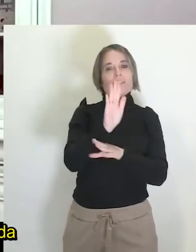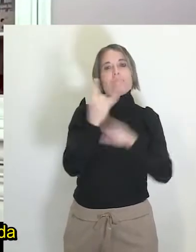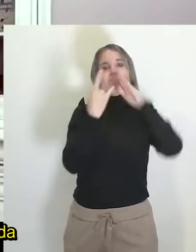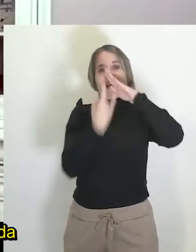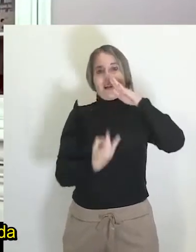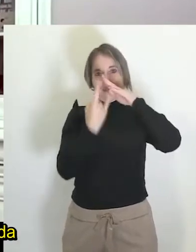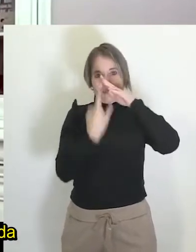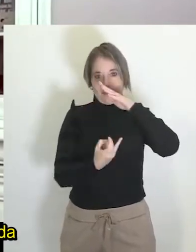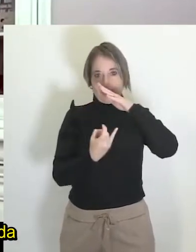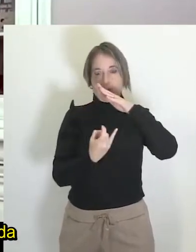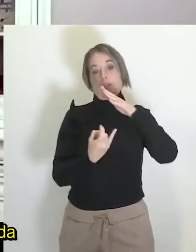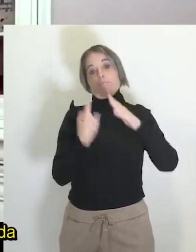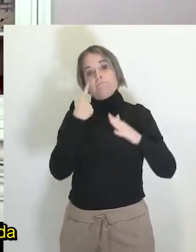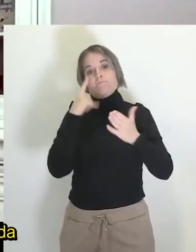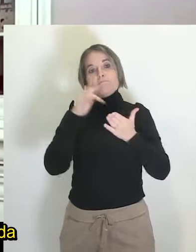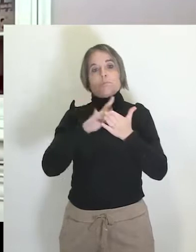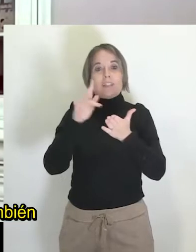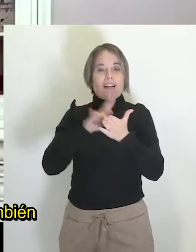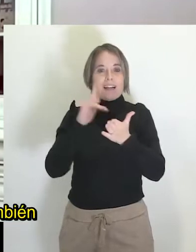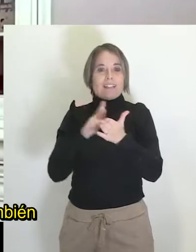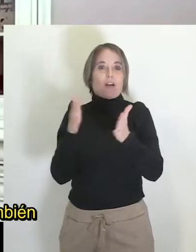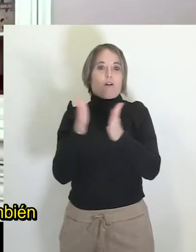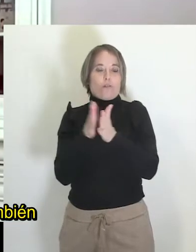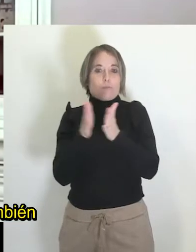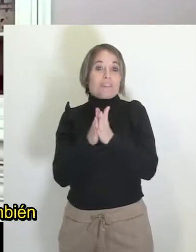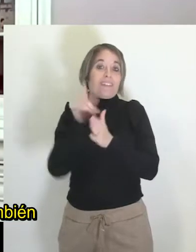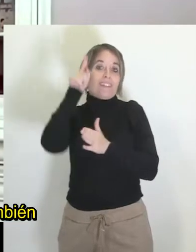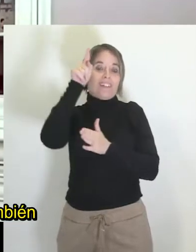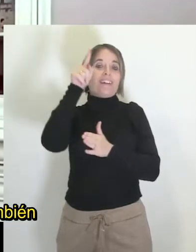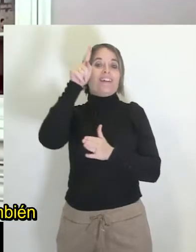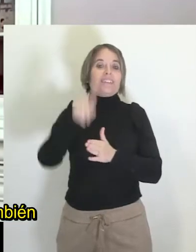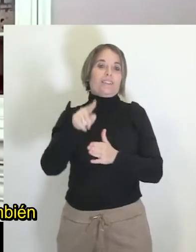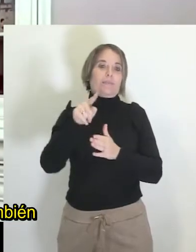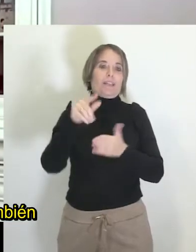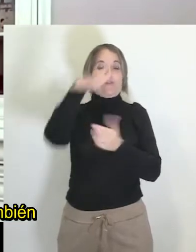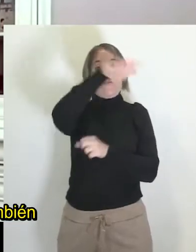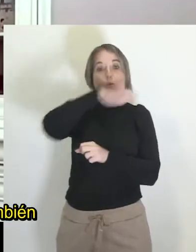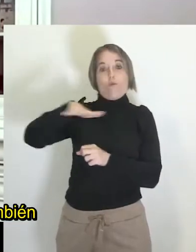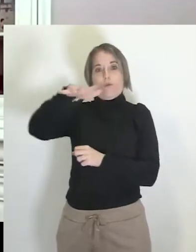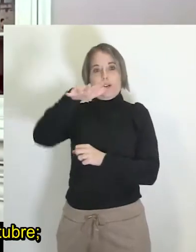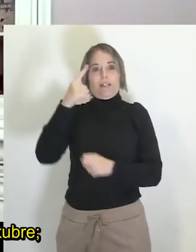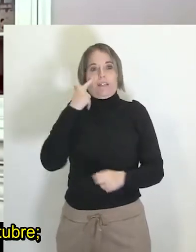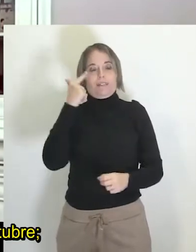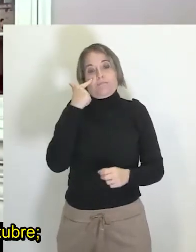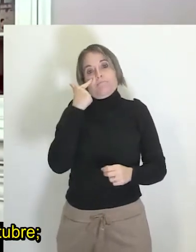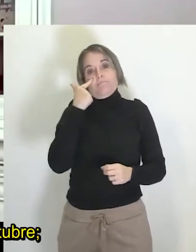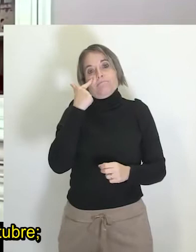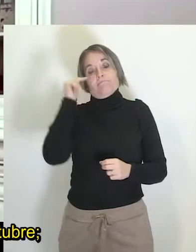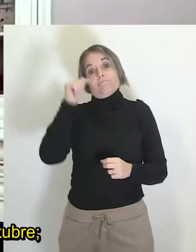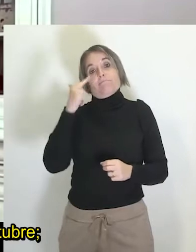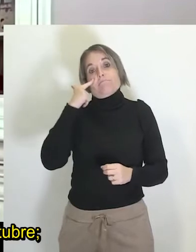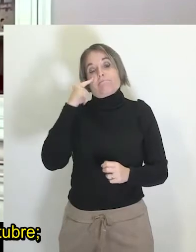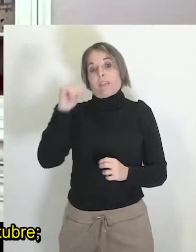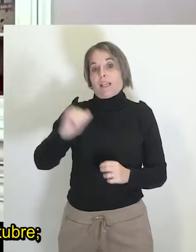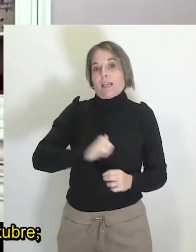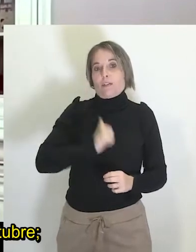ser grabada porque por motivos de agenda la compañera se encuentra también en otros lugares. Y bueno,